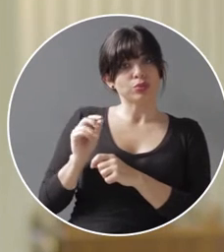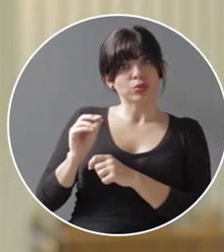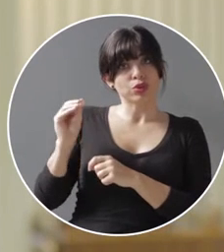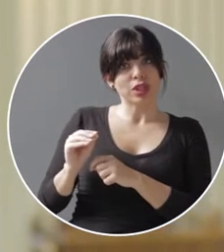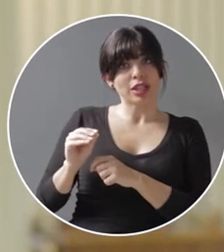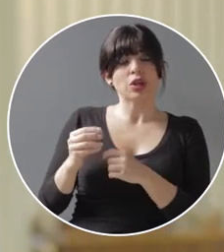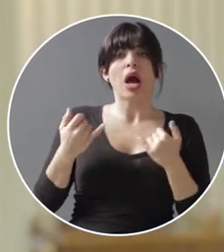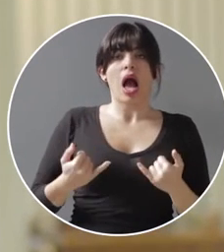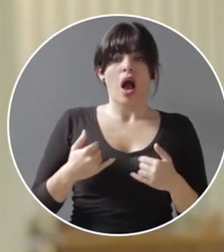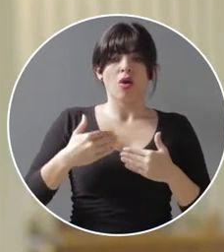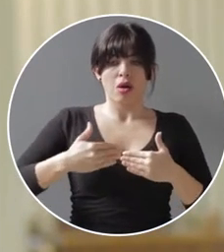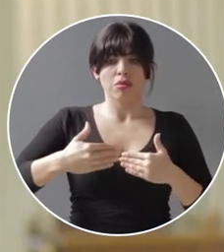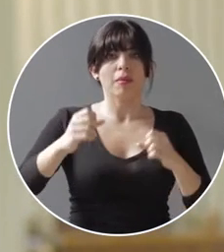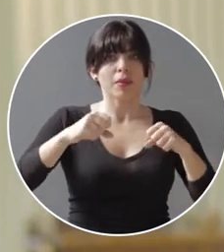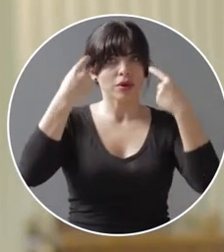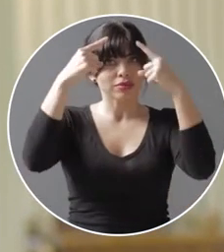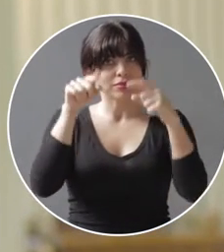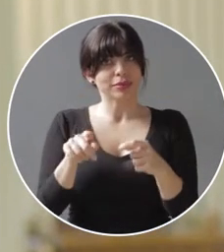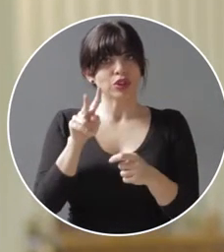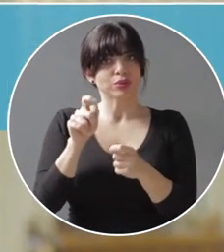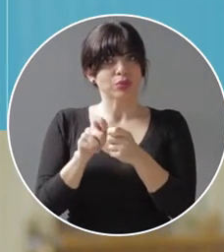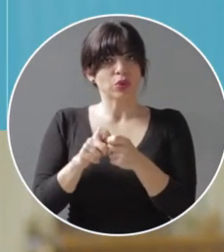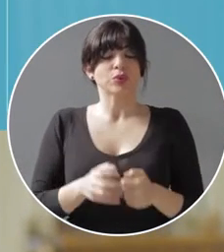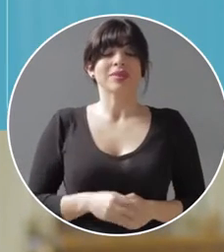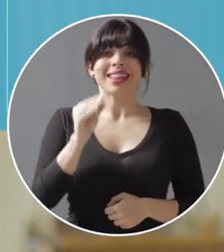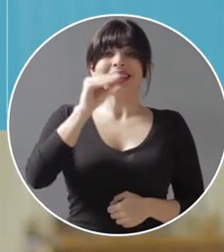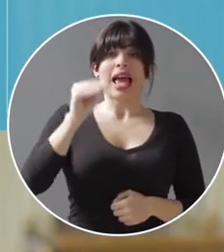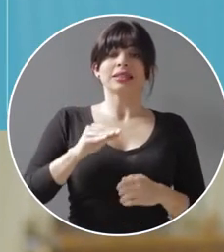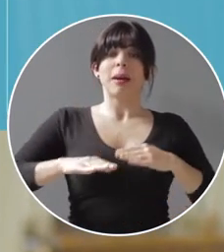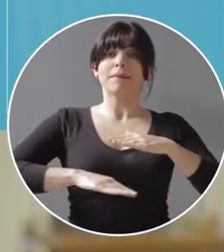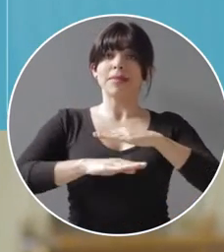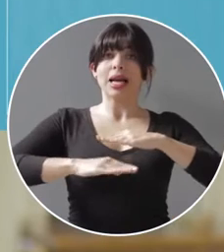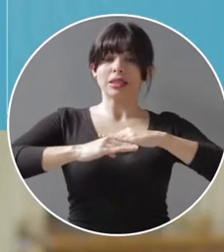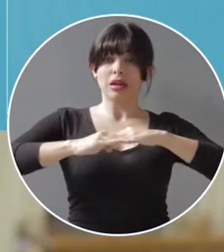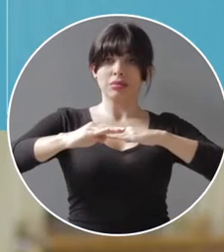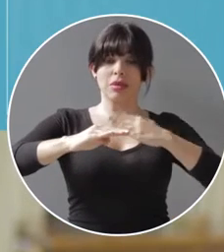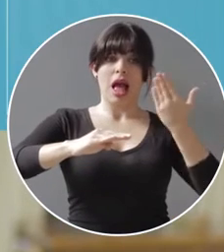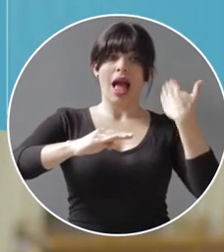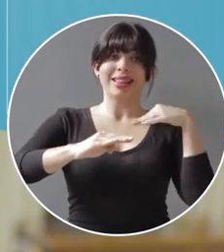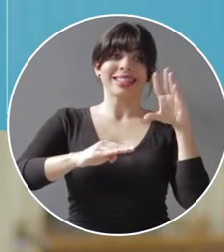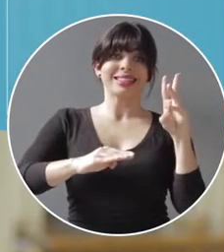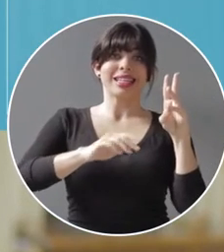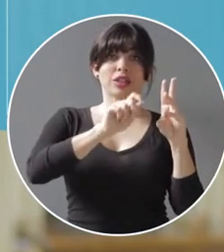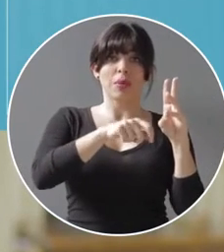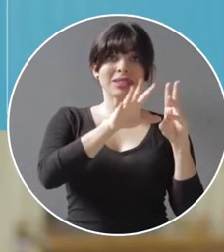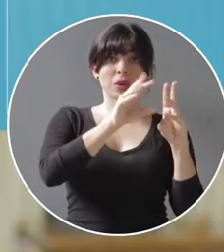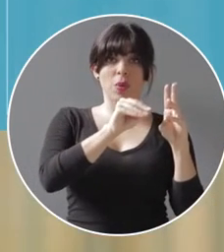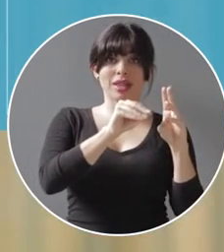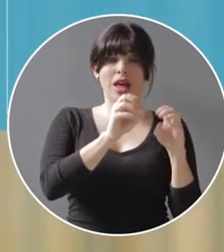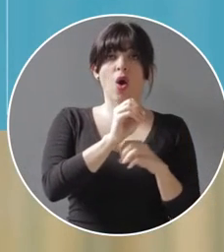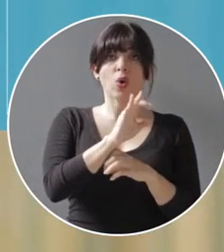y estamos en camino de alcanzar esa meta. La tasa básica pasiva pasó de 6,50